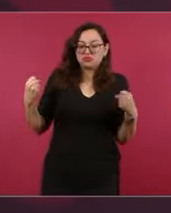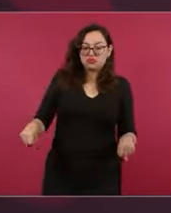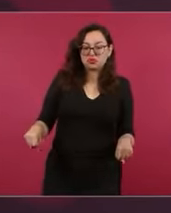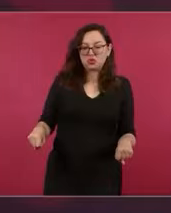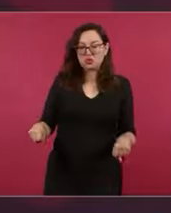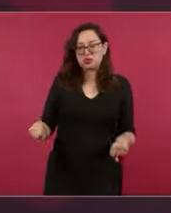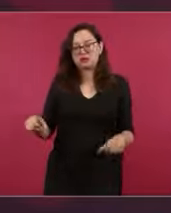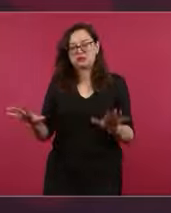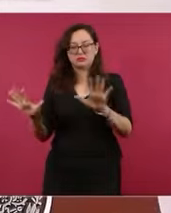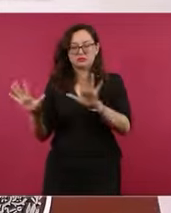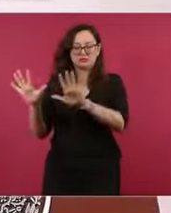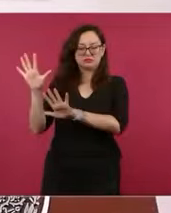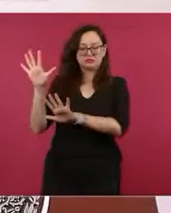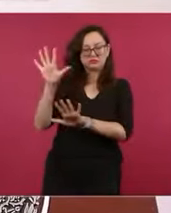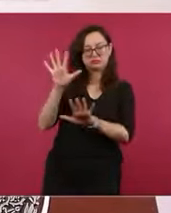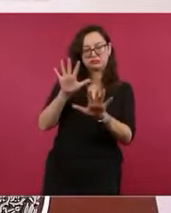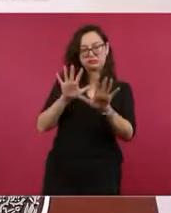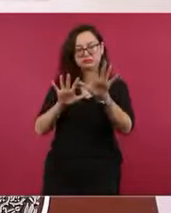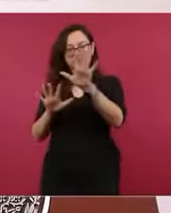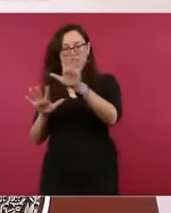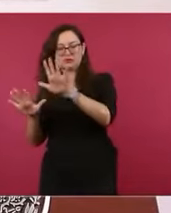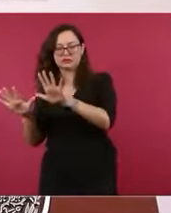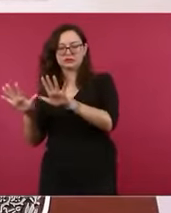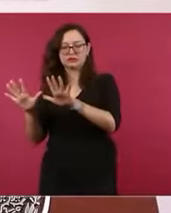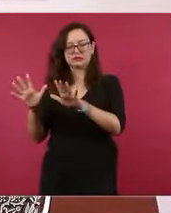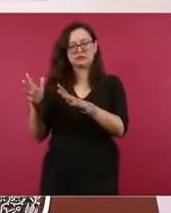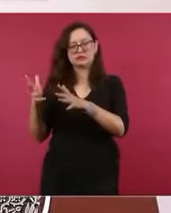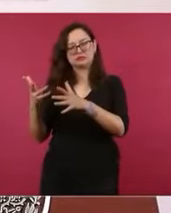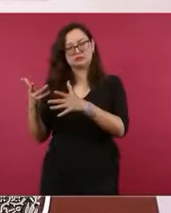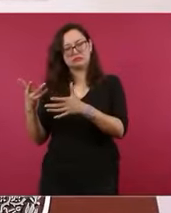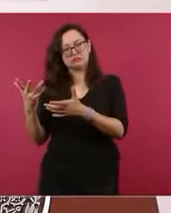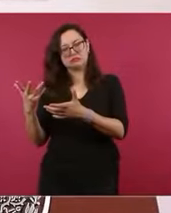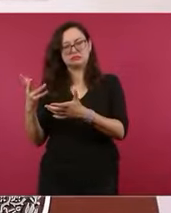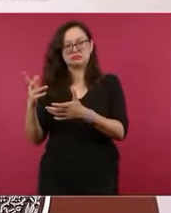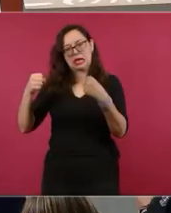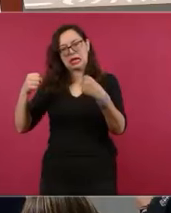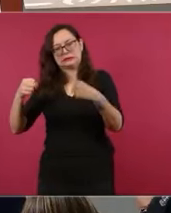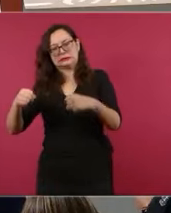¿no? Con democracia que había en ese entonces en Cuba,